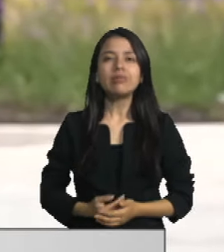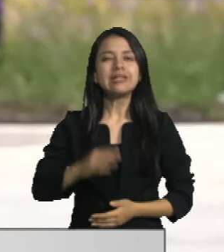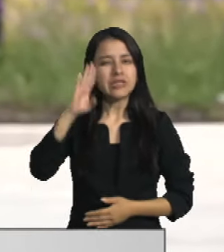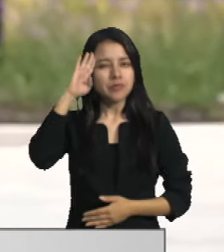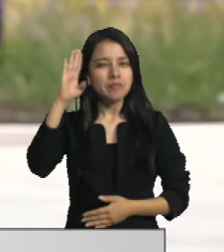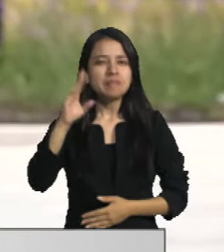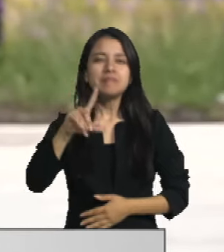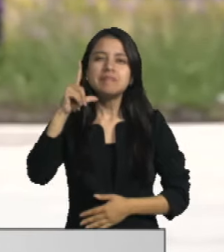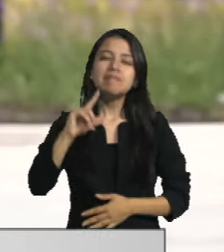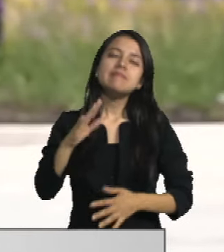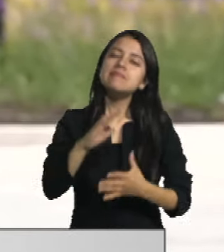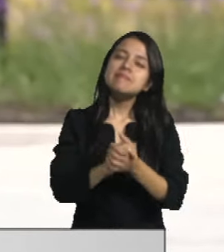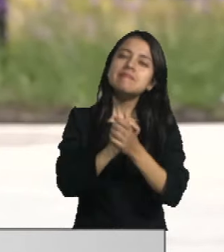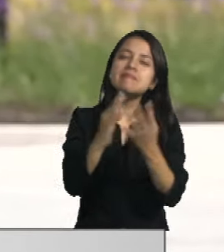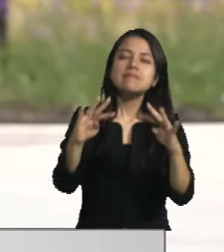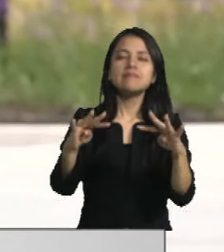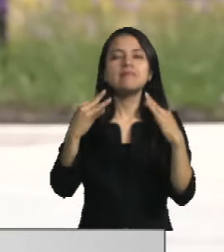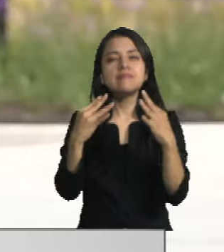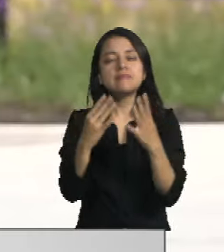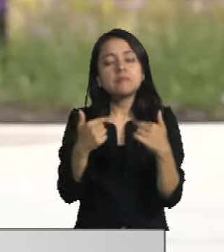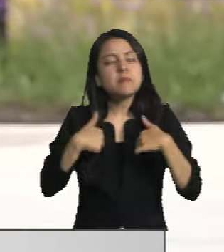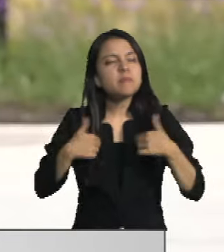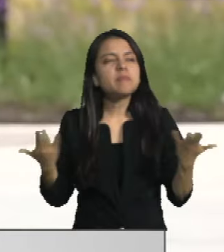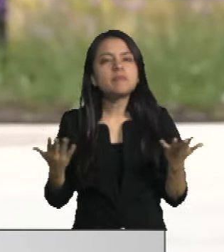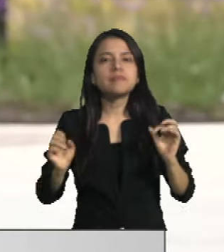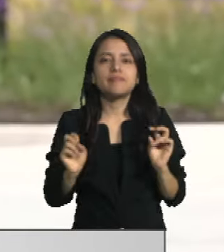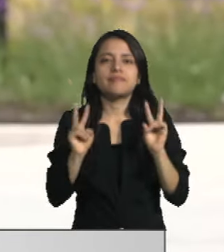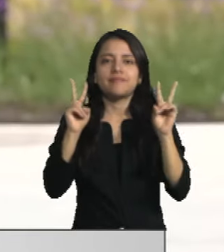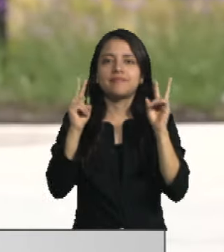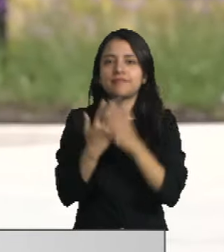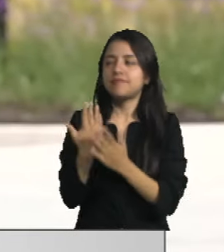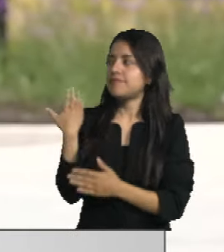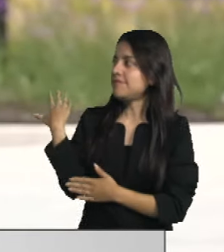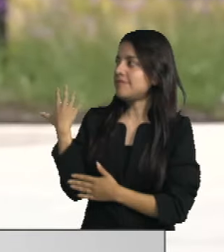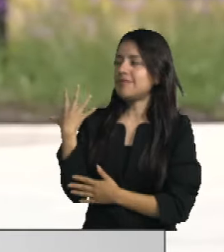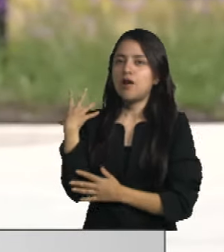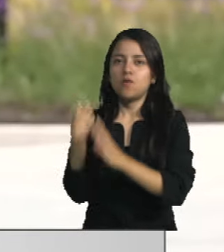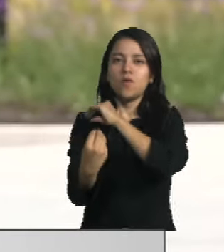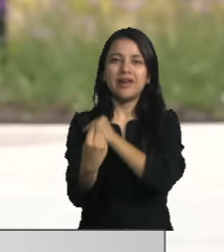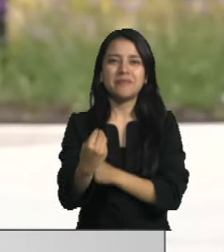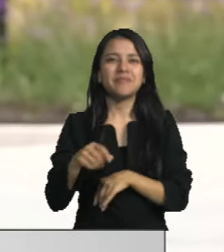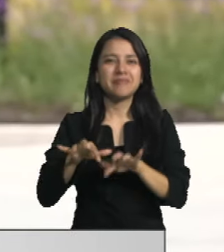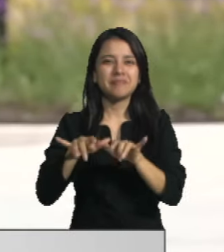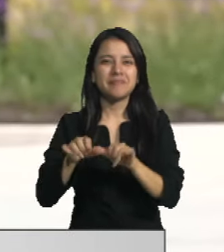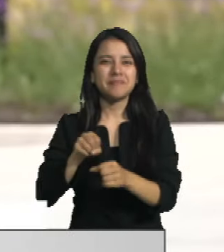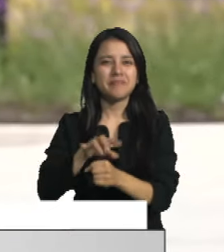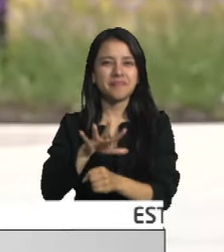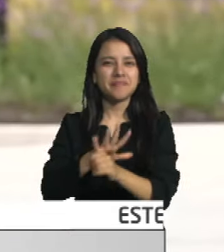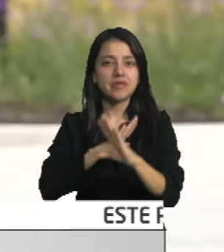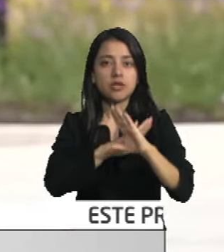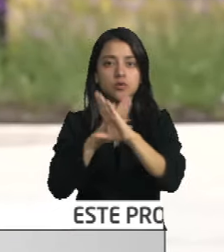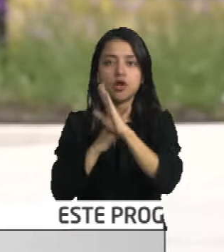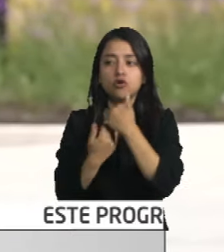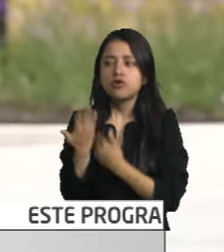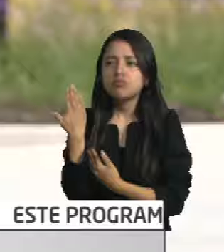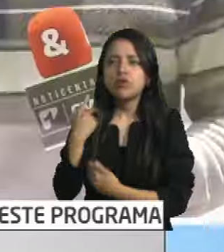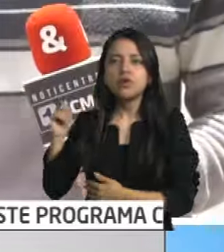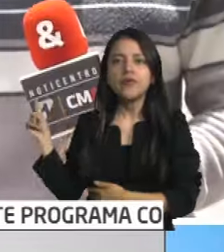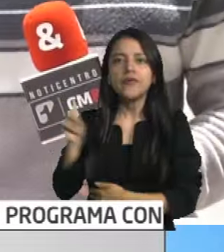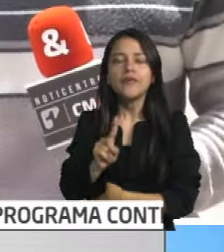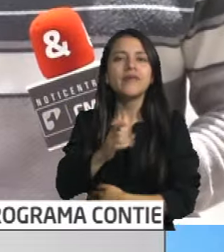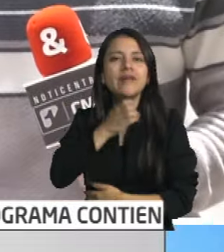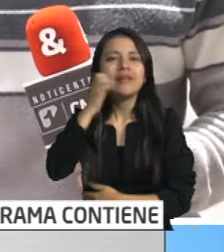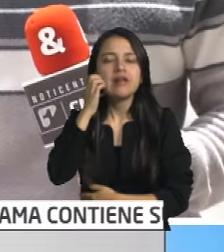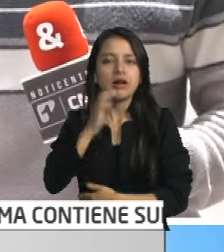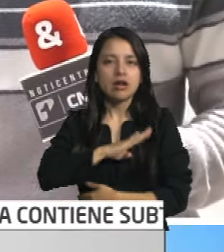Hola, Luisa, cordial saludo para usted y para toda nuestra audiencia. Estamos en directo a las afueras de la Secretaría Distrital de Seguridad, donde hace pocos minutos el alcalde mayor de Bogotá, Carlos Fernando